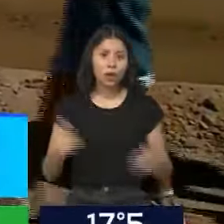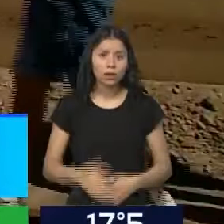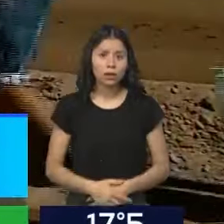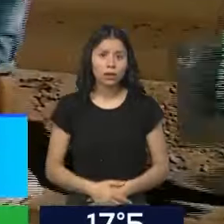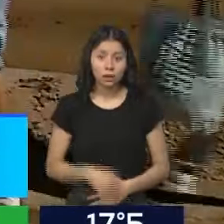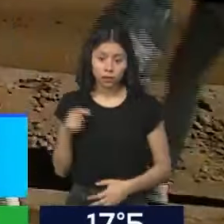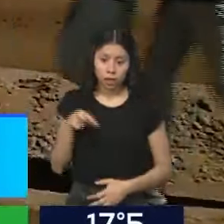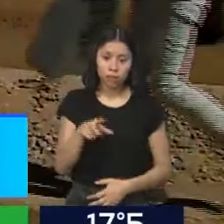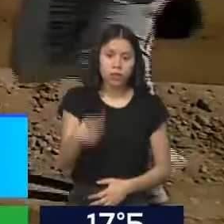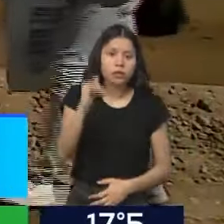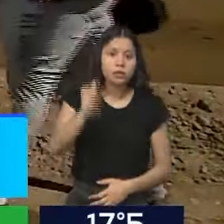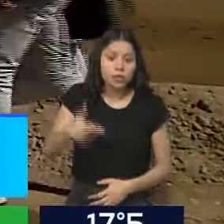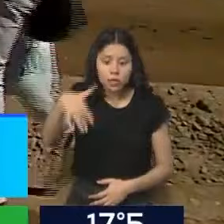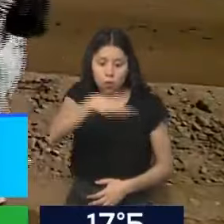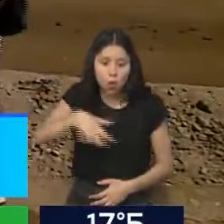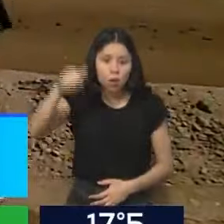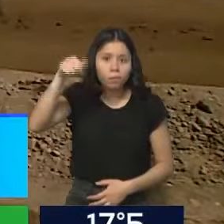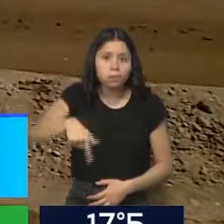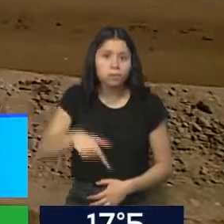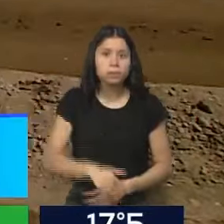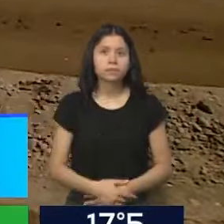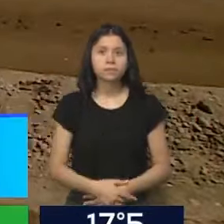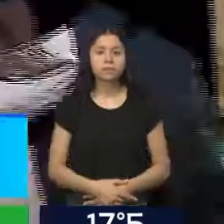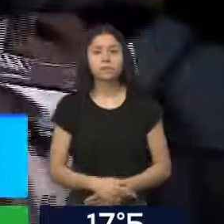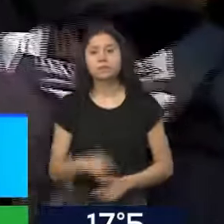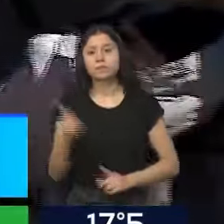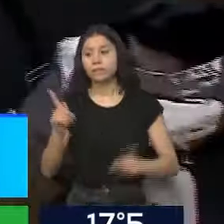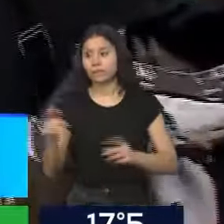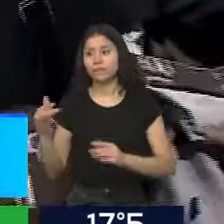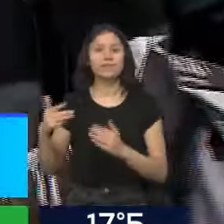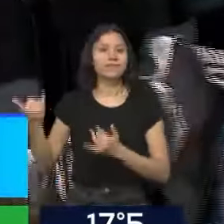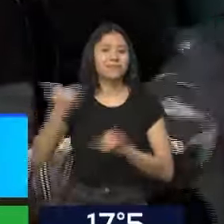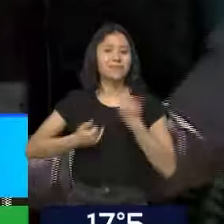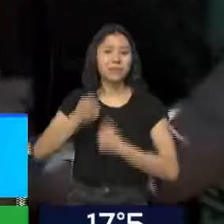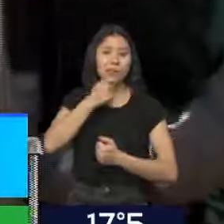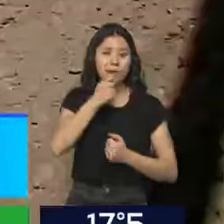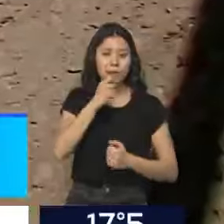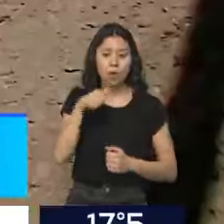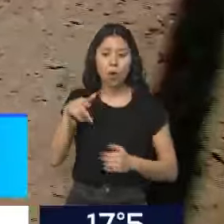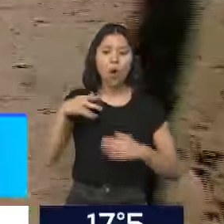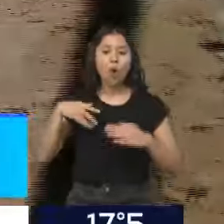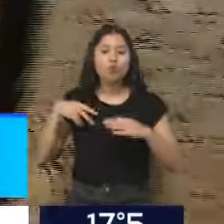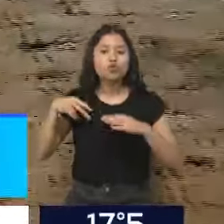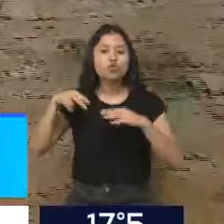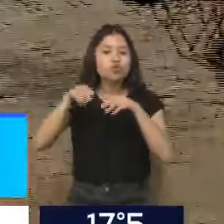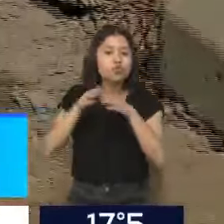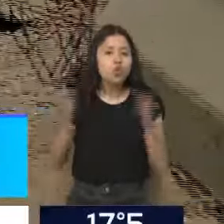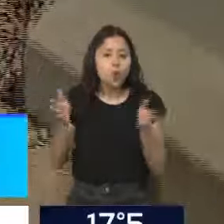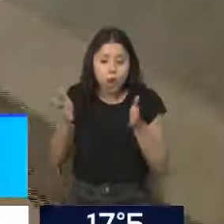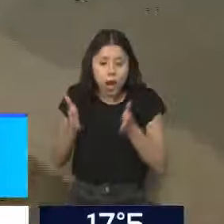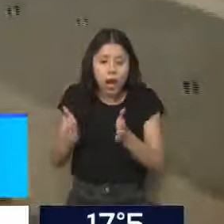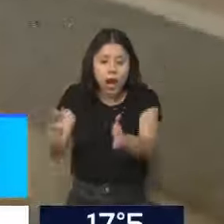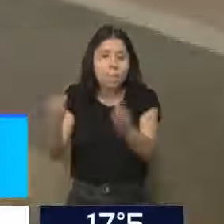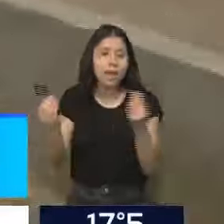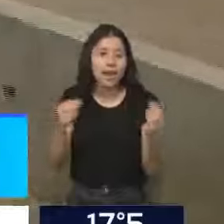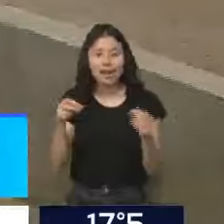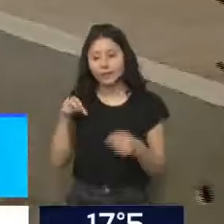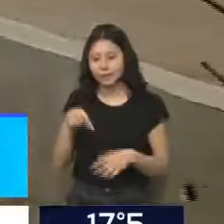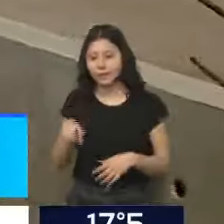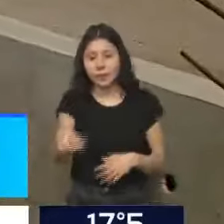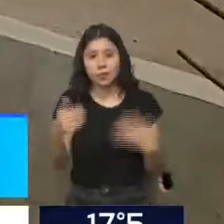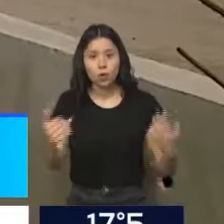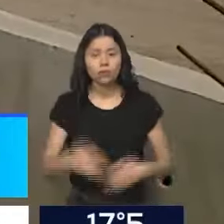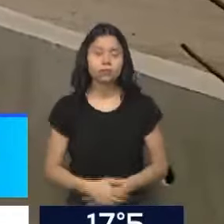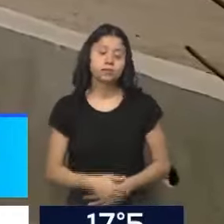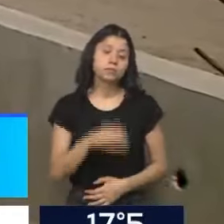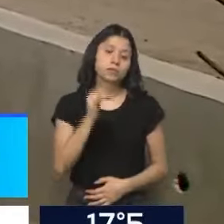hacer un túnel para que puedan pasar de costado a costado. Va a estar bueno, pero como te digo, es un túnel que también se presta para todo.